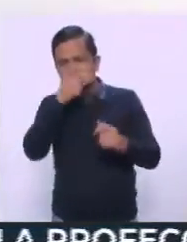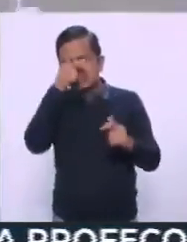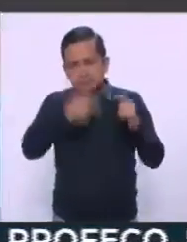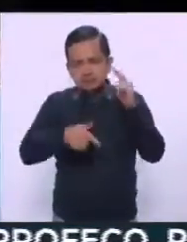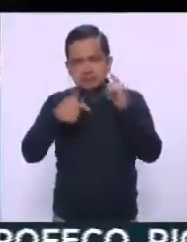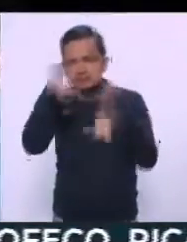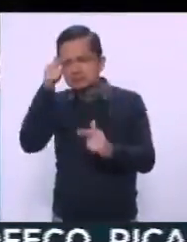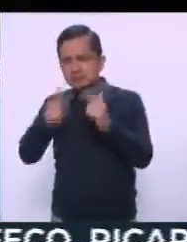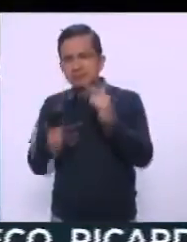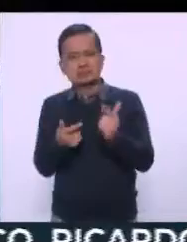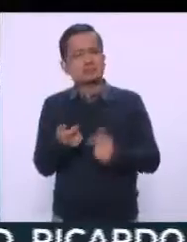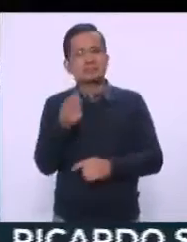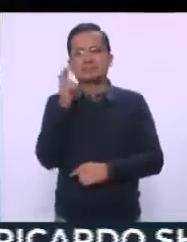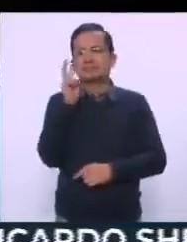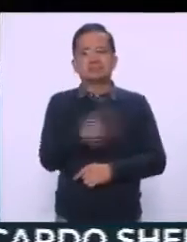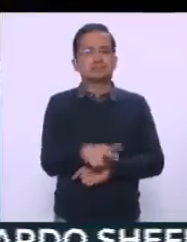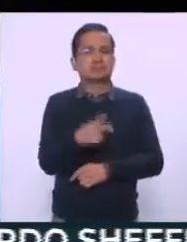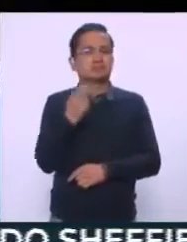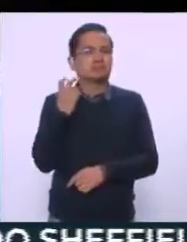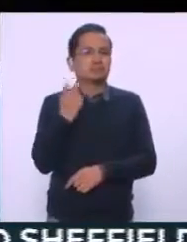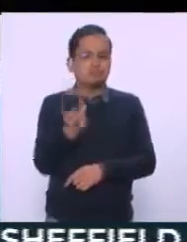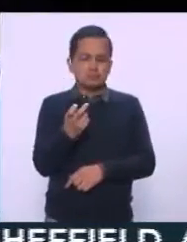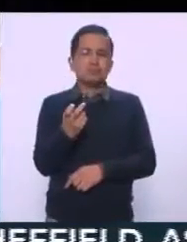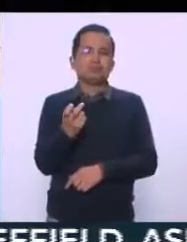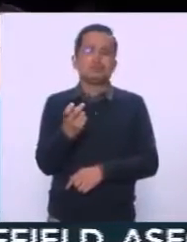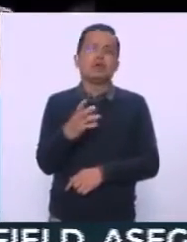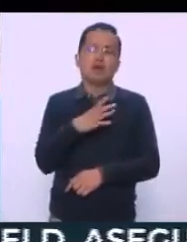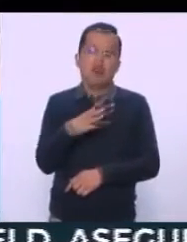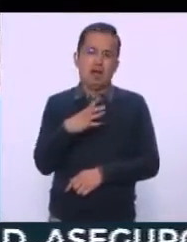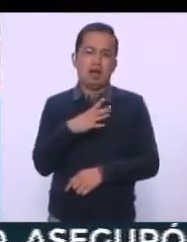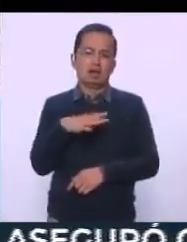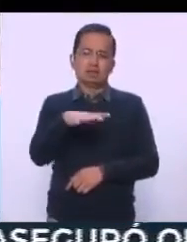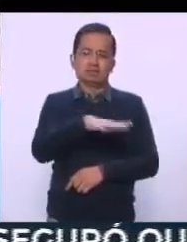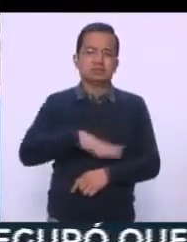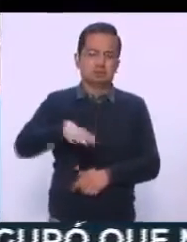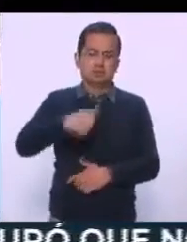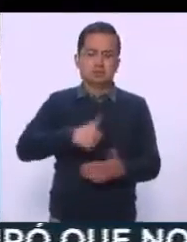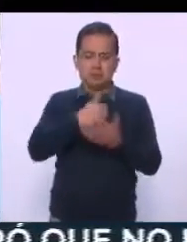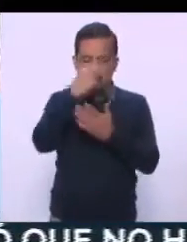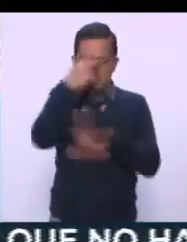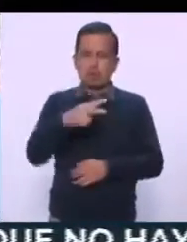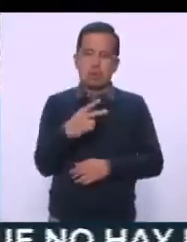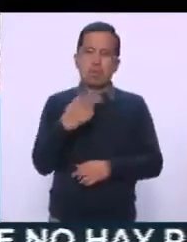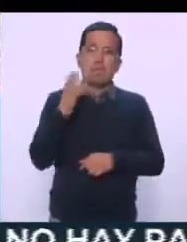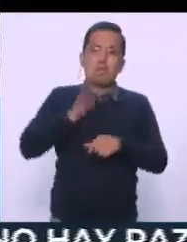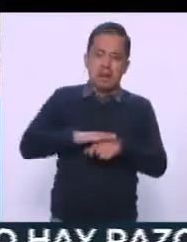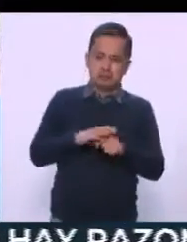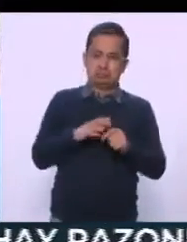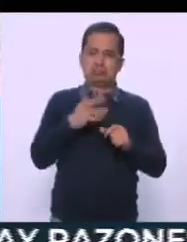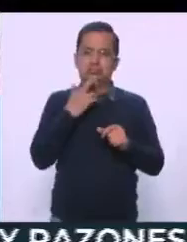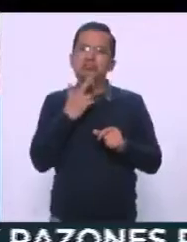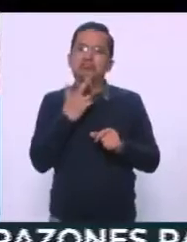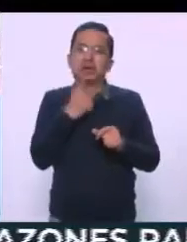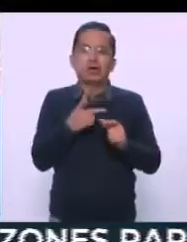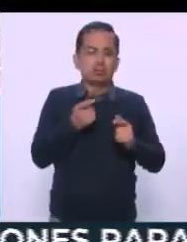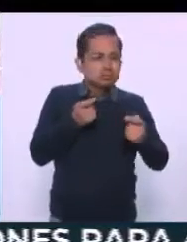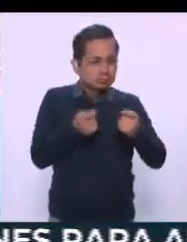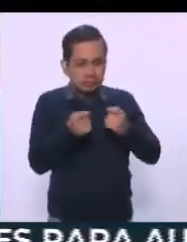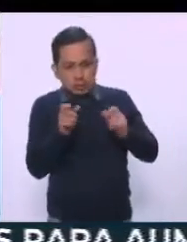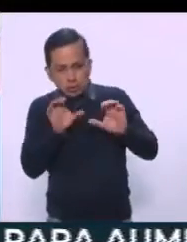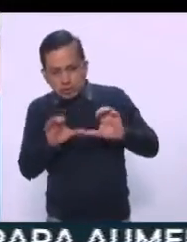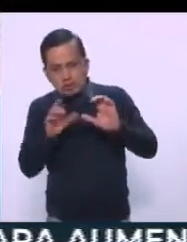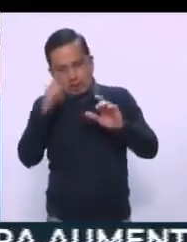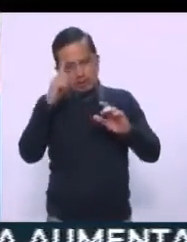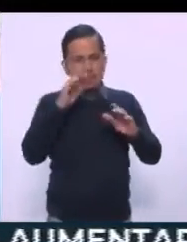sentido hay mejores indicadores, y a pesar de que hay más casos en la Ciudad de México, tanto en términos absolutos como en términos